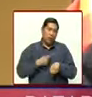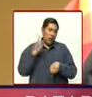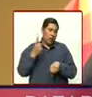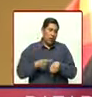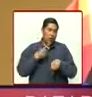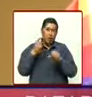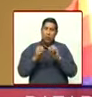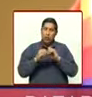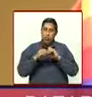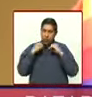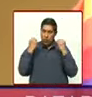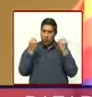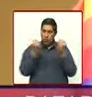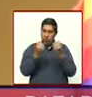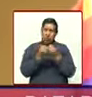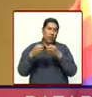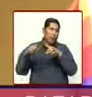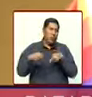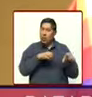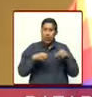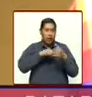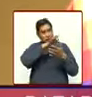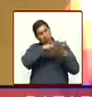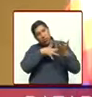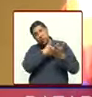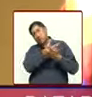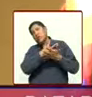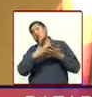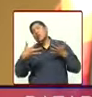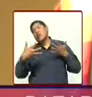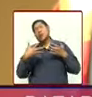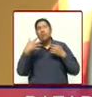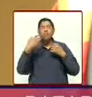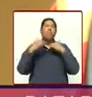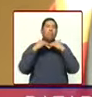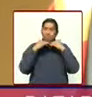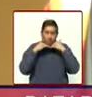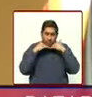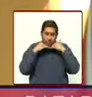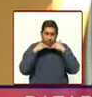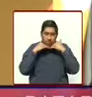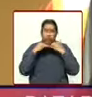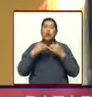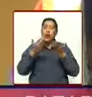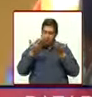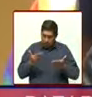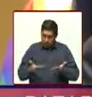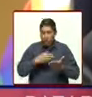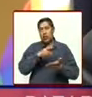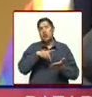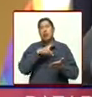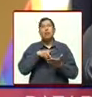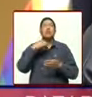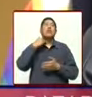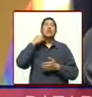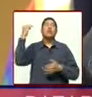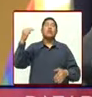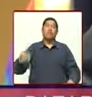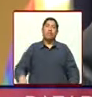para organizarnos y hacer un cronograma de vigilia permanente acá en Plaza